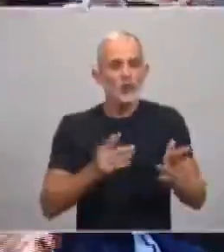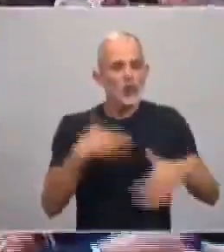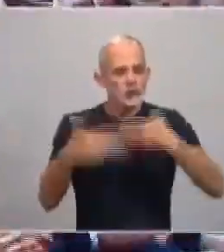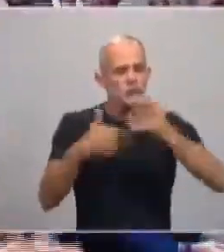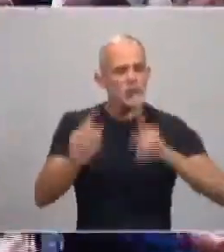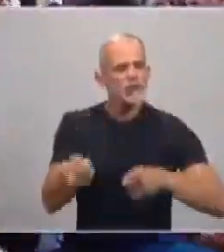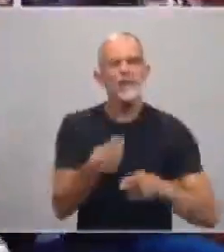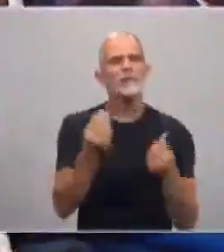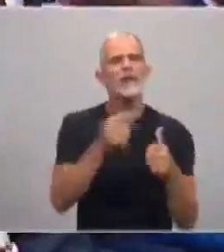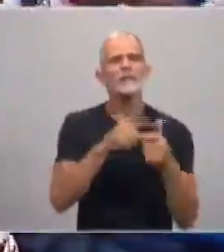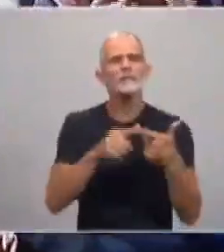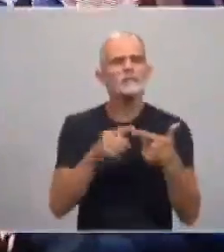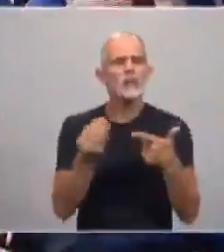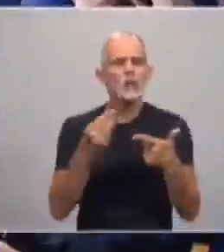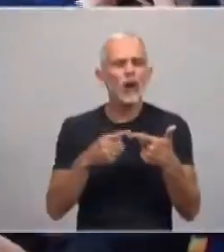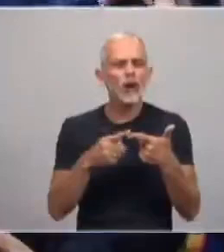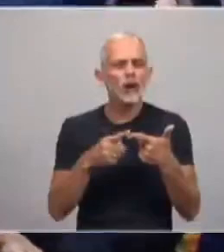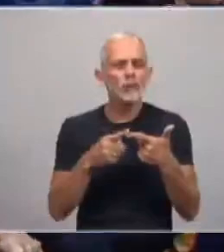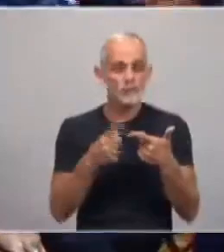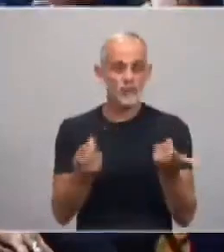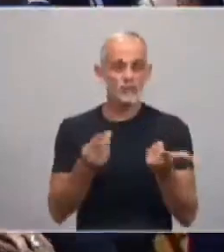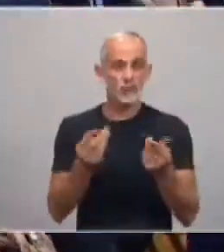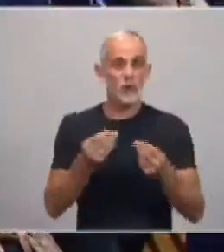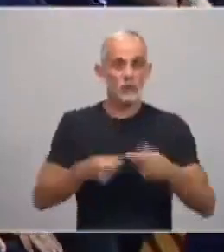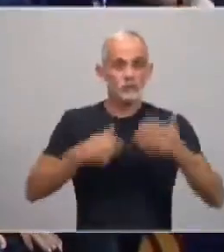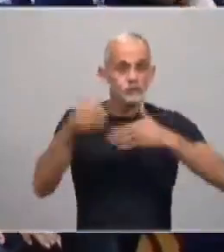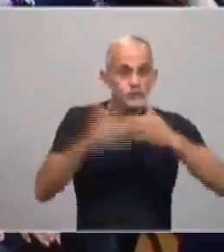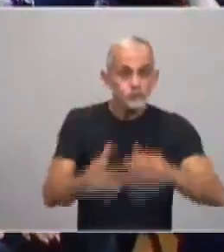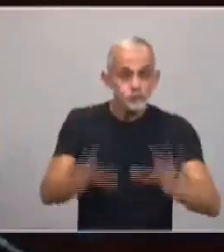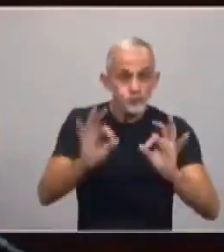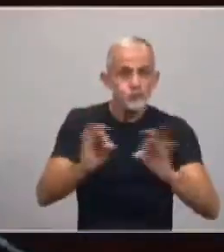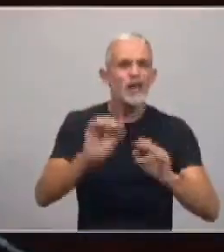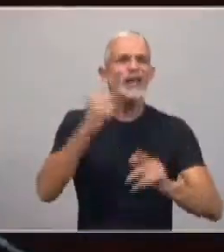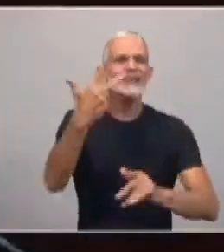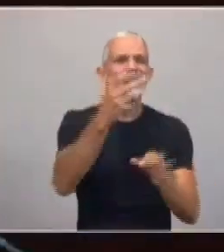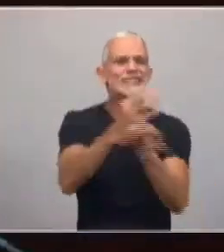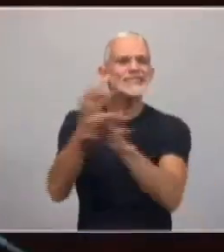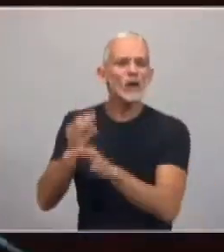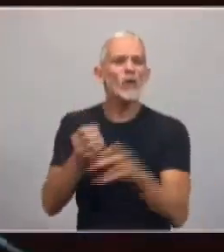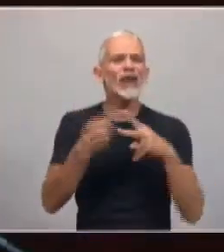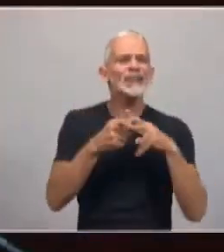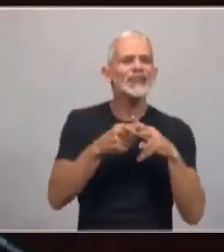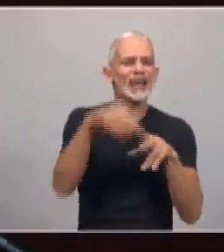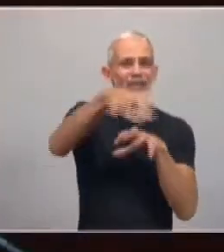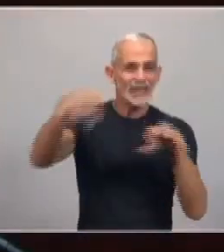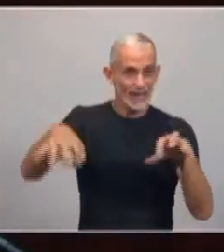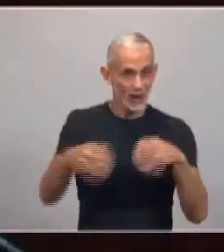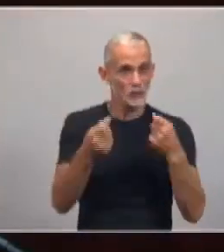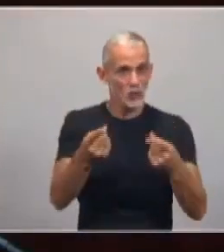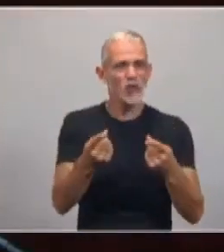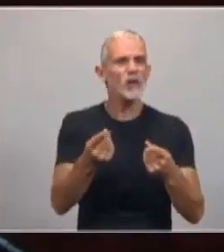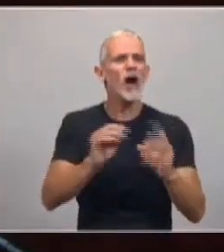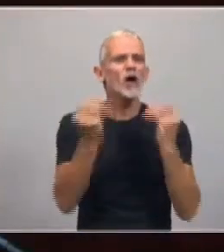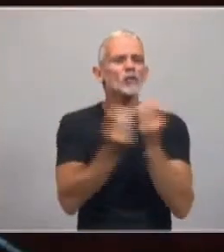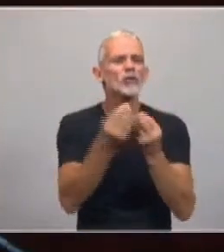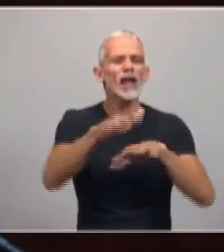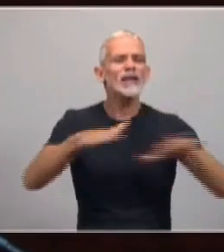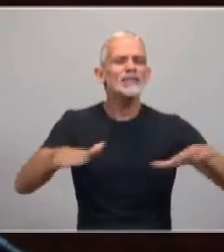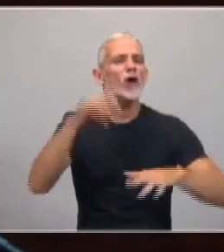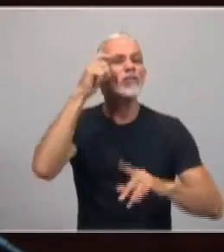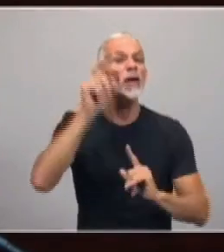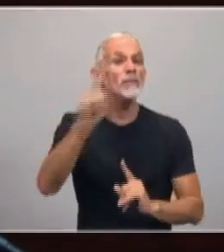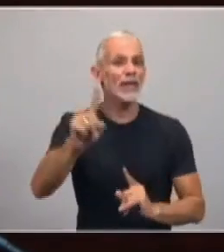Avanzaremos también en la finalización de 3 escuelas técnicas beneficiando a 10.000